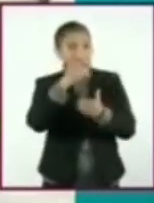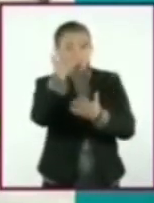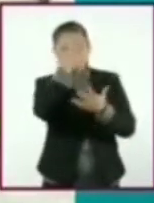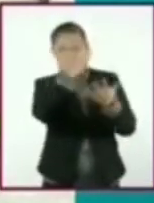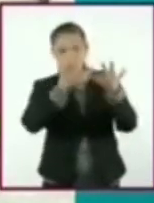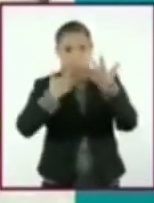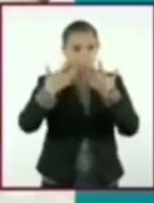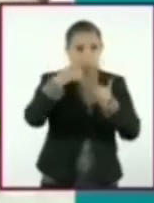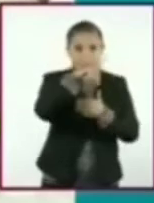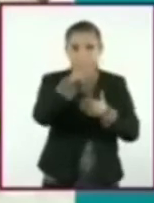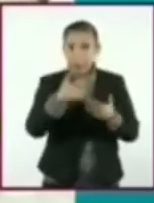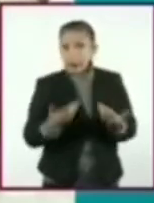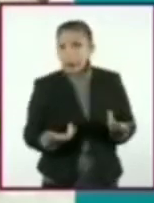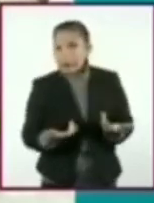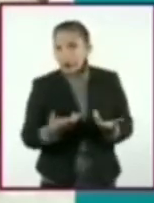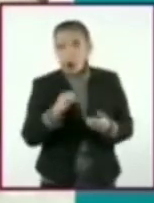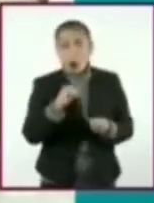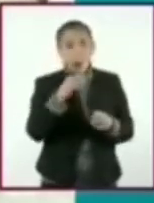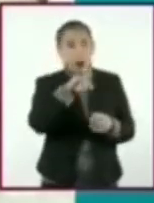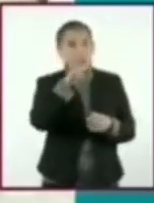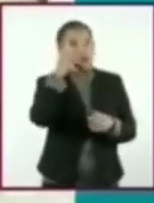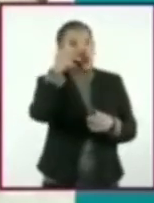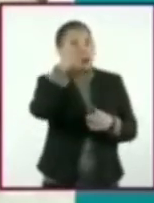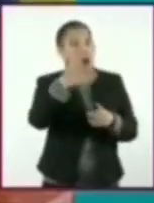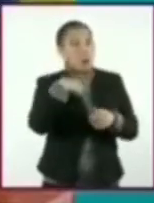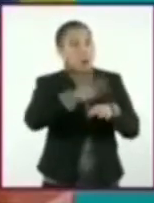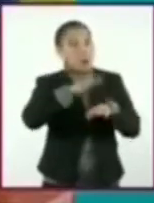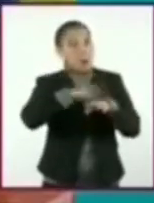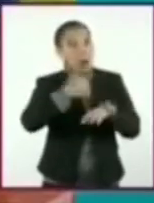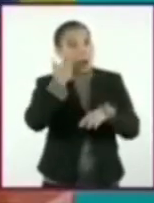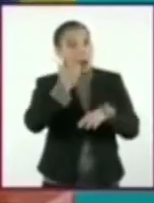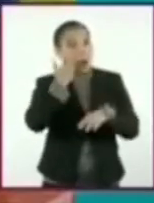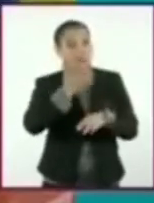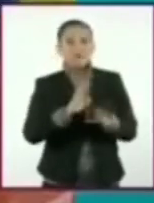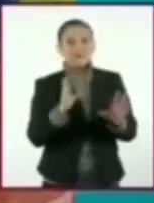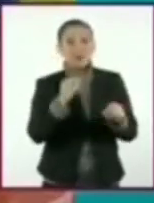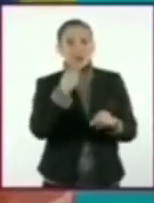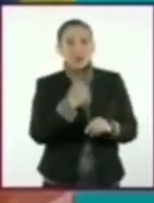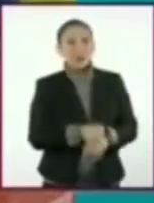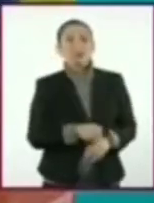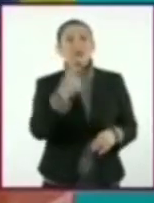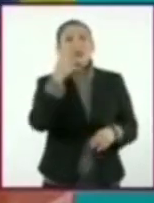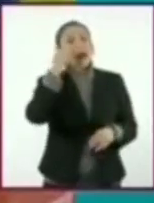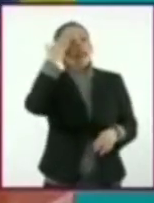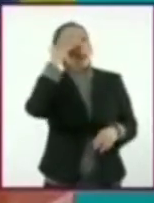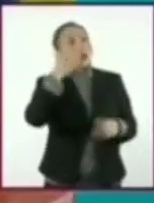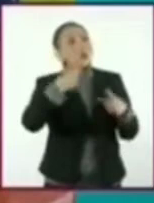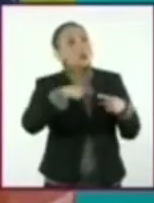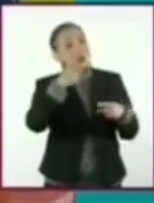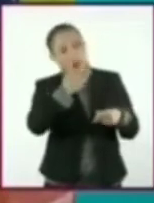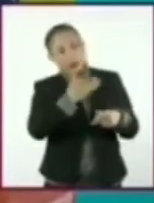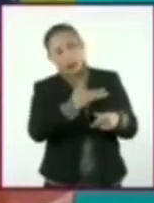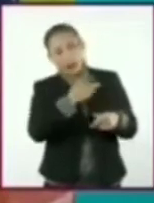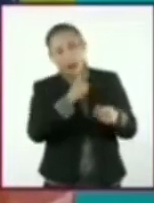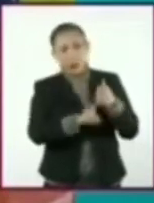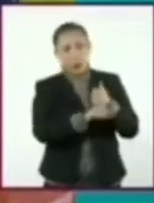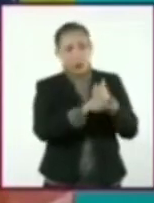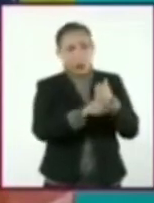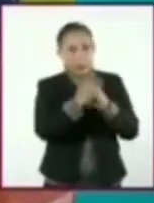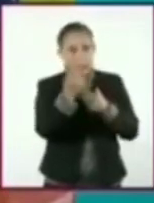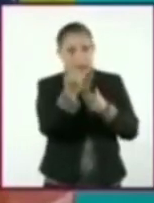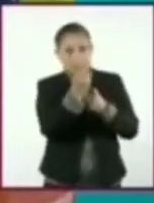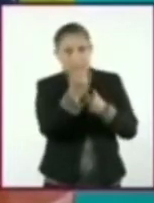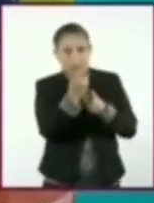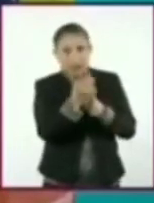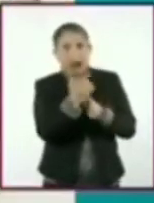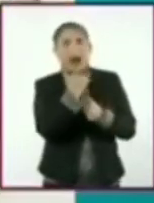el alcohol, para que no desarrolles una adicción, no sirve de nada. Para saber si una persona tiene un problema de dependencia